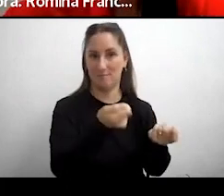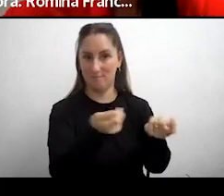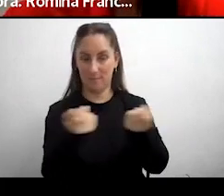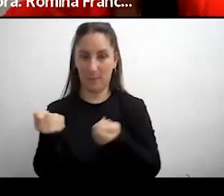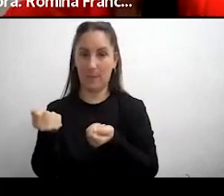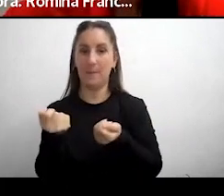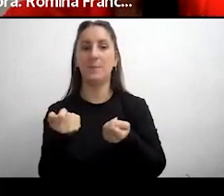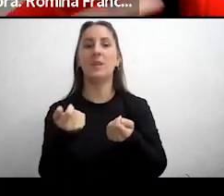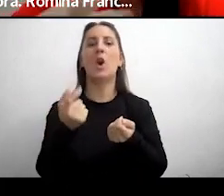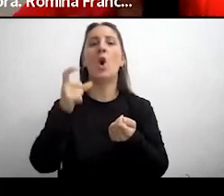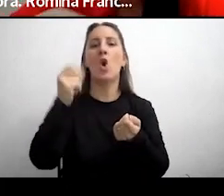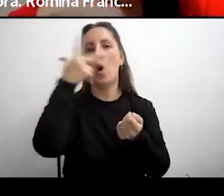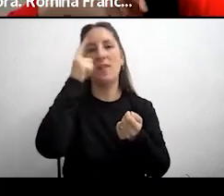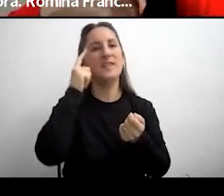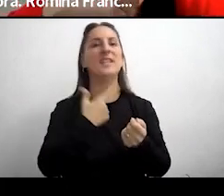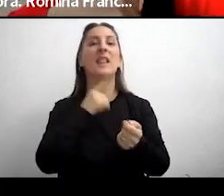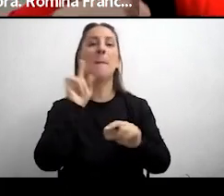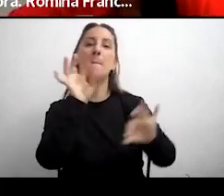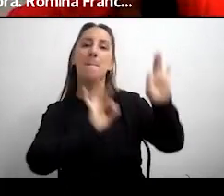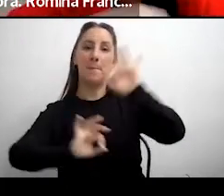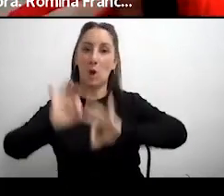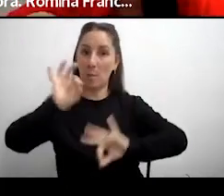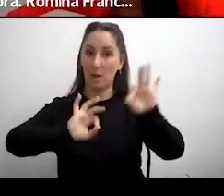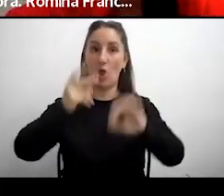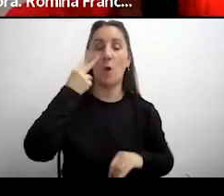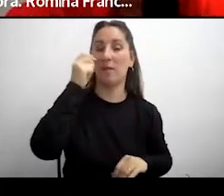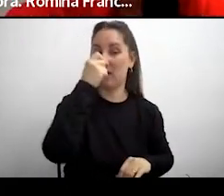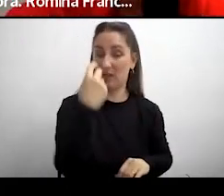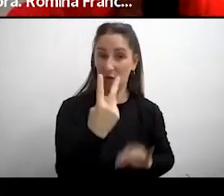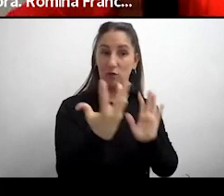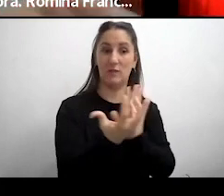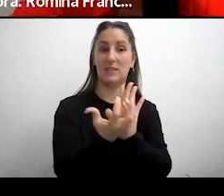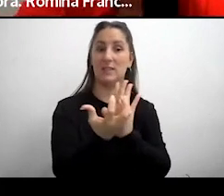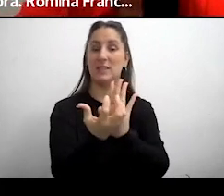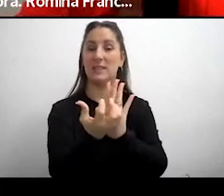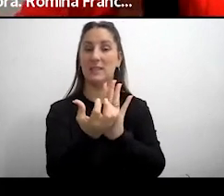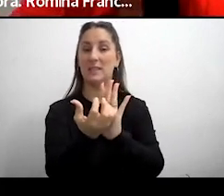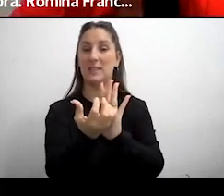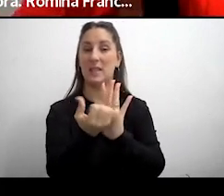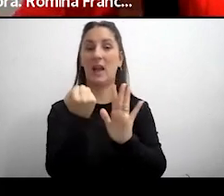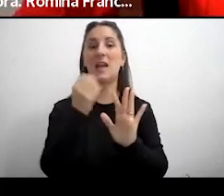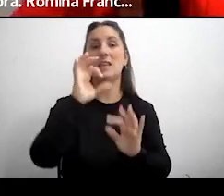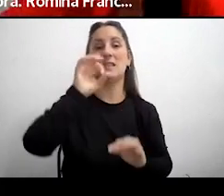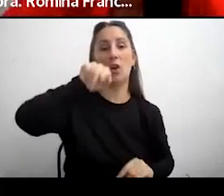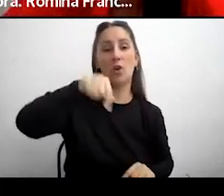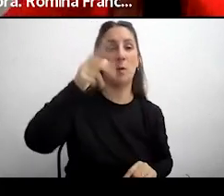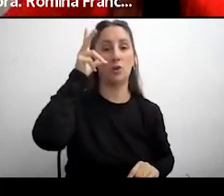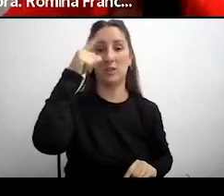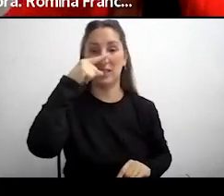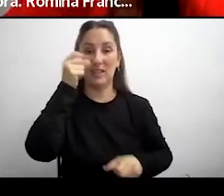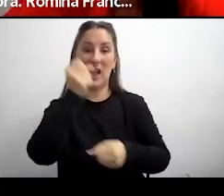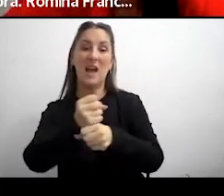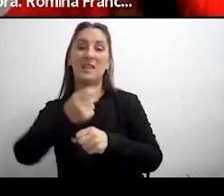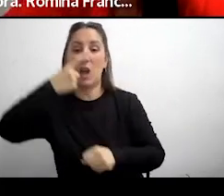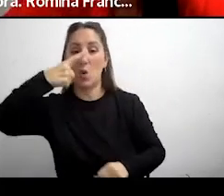un coeficiente promedio. En este caso, en el del 2022, si yo sacase un coeficiente promedio entre 0,87 hasta el